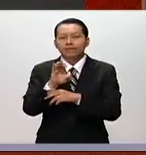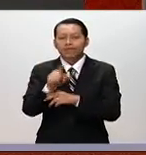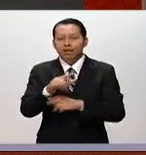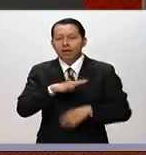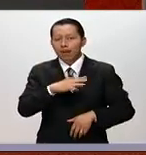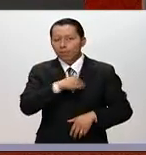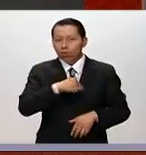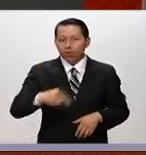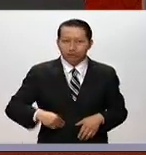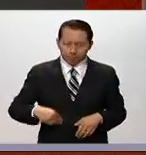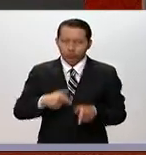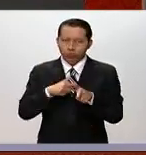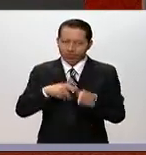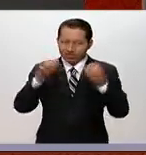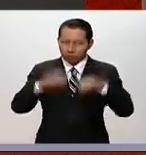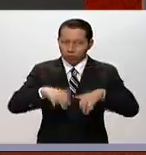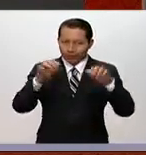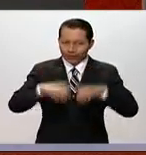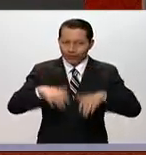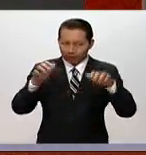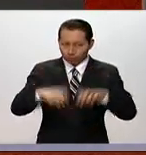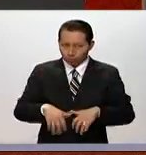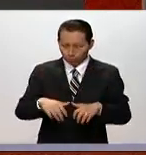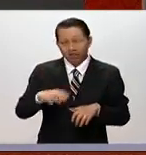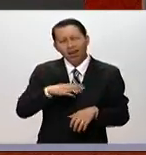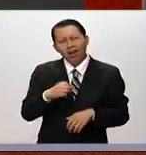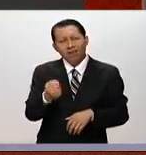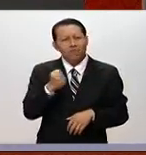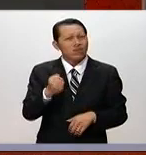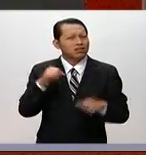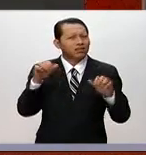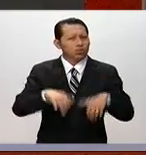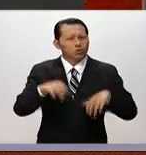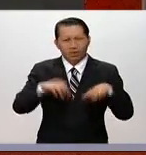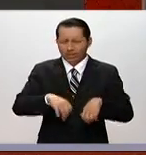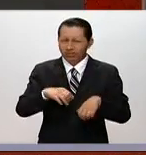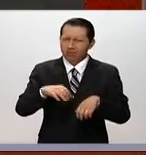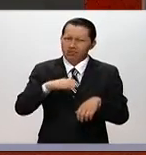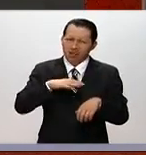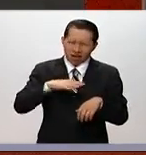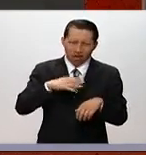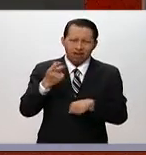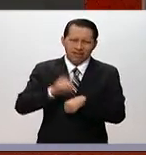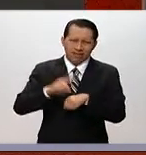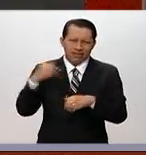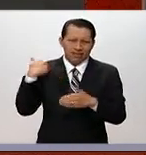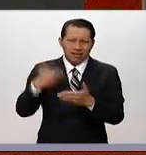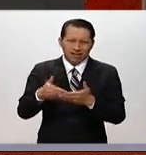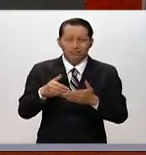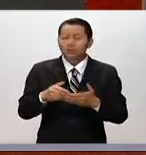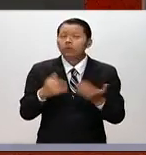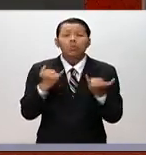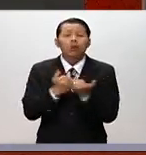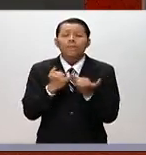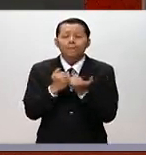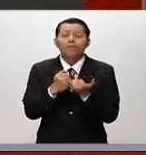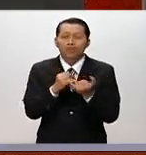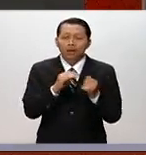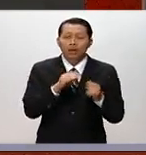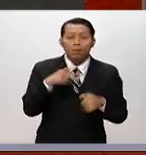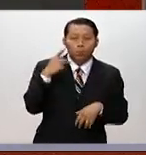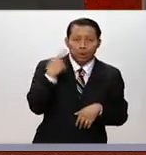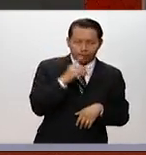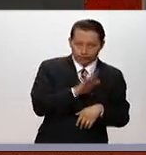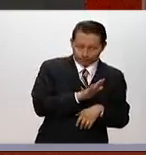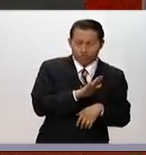está lloviendo y ha llovido con mucha fuerza en los últimos días. Bueno, y de Puebla nos vamos hasta